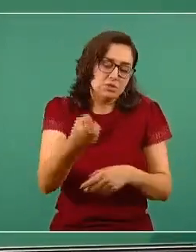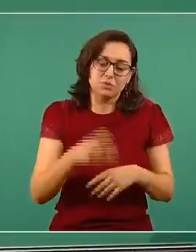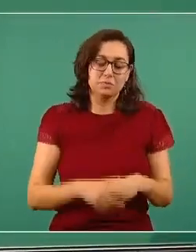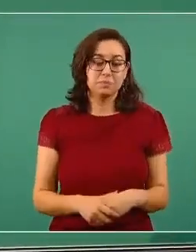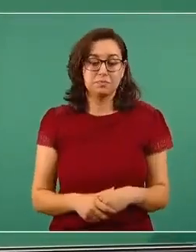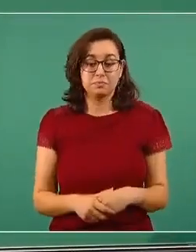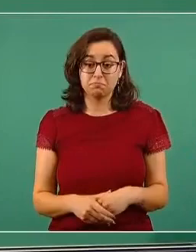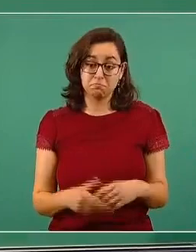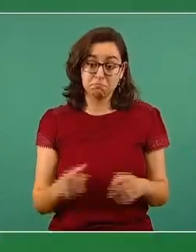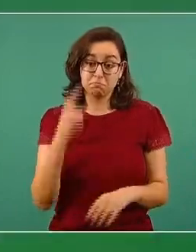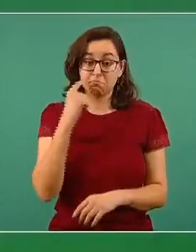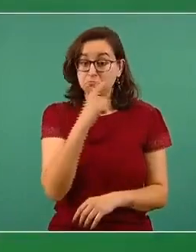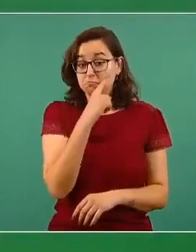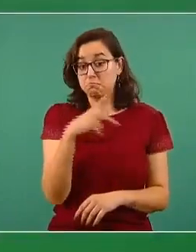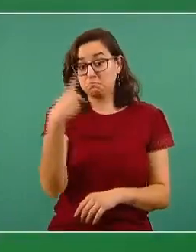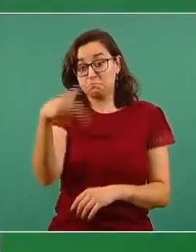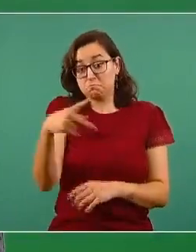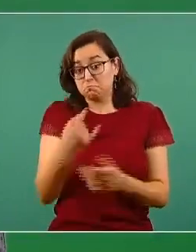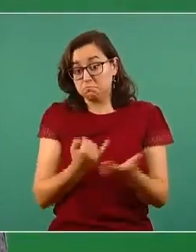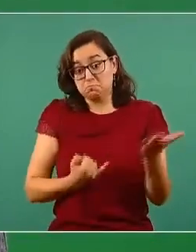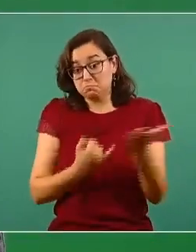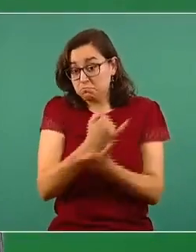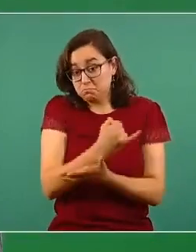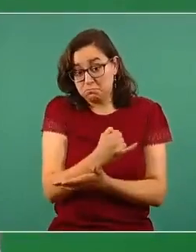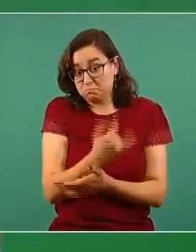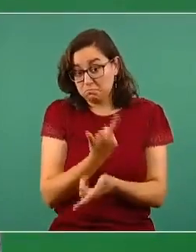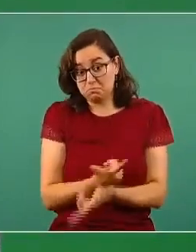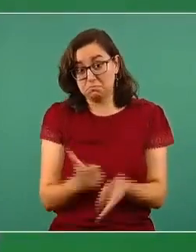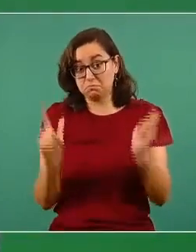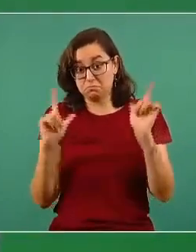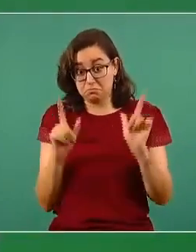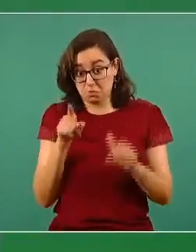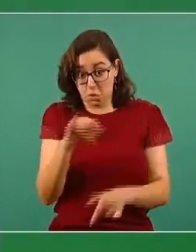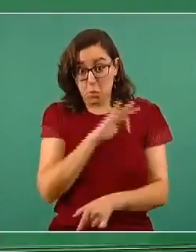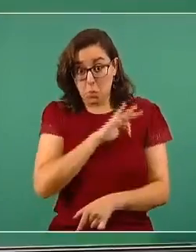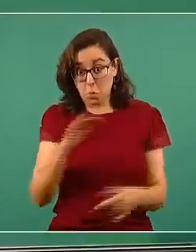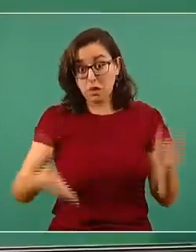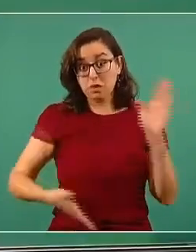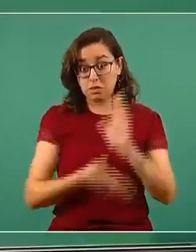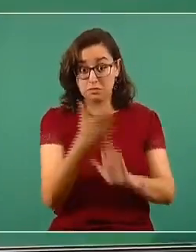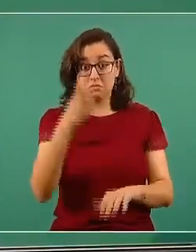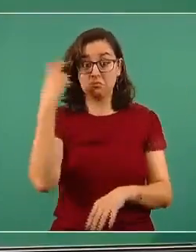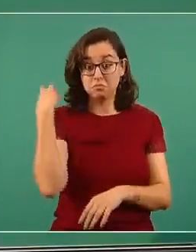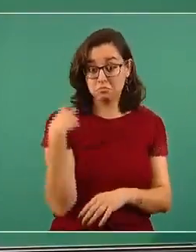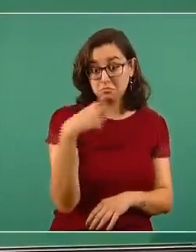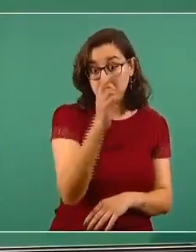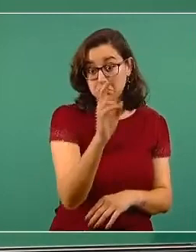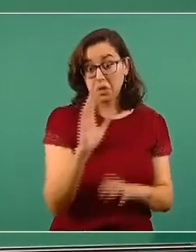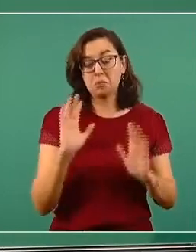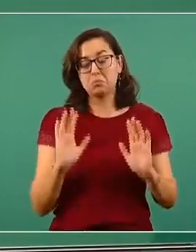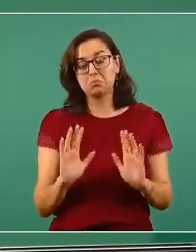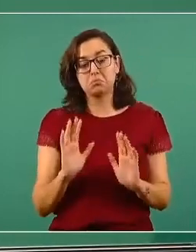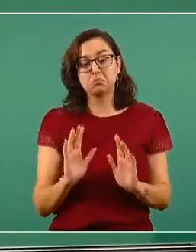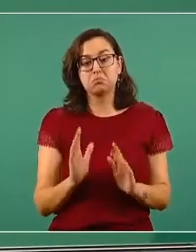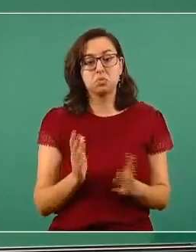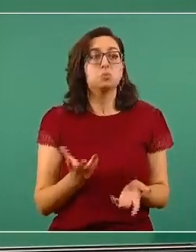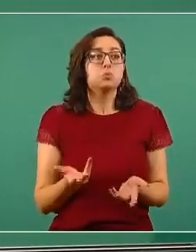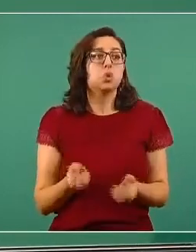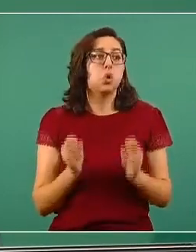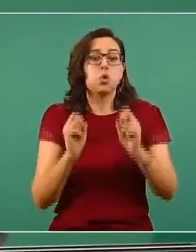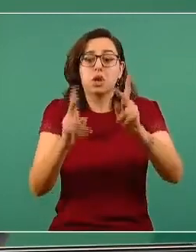si es un acto libre de que cada familia que goza de movilidad va y viene y decide hacerlo, no le veo